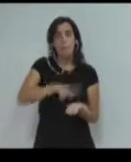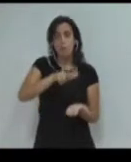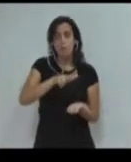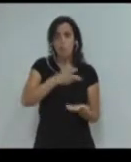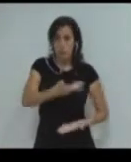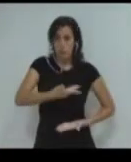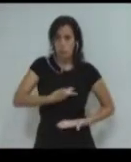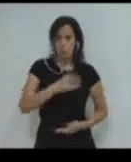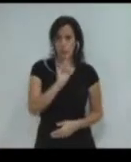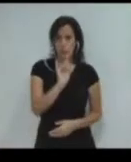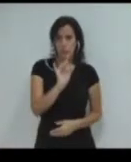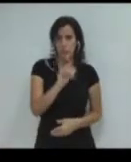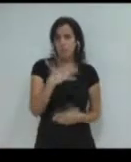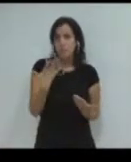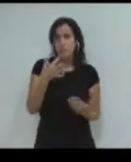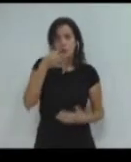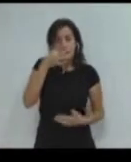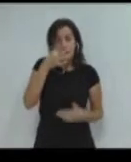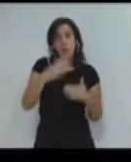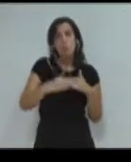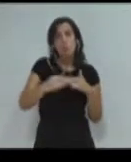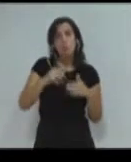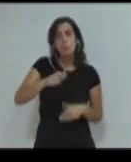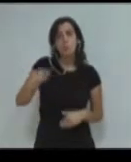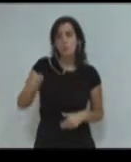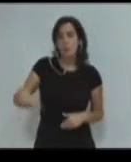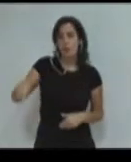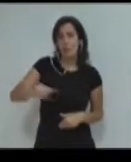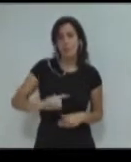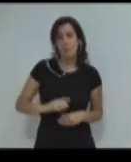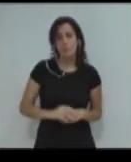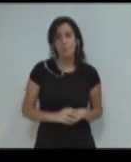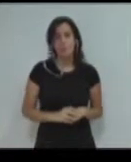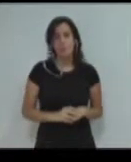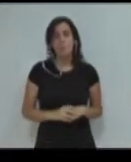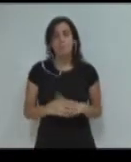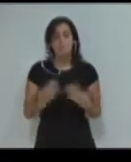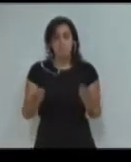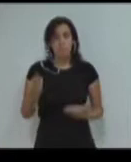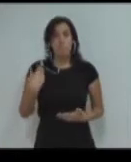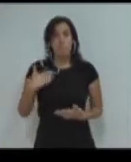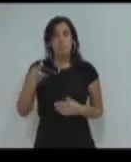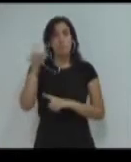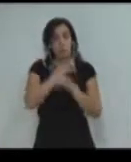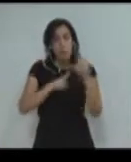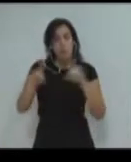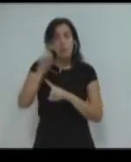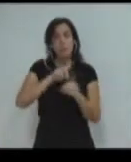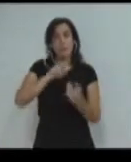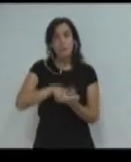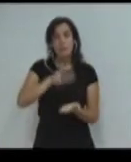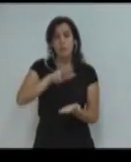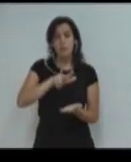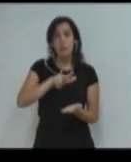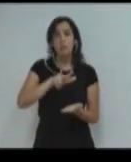pero es el usuario el que... Claro. Una vez detectadas los problemas que te suele dar el validador, los compruebas, porque